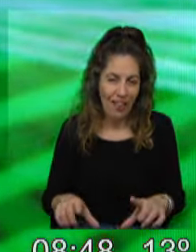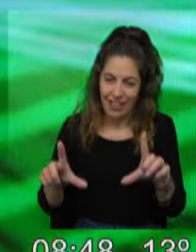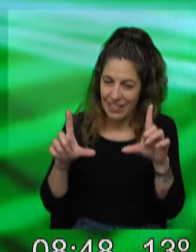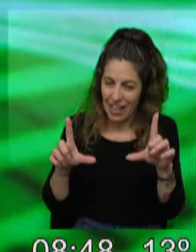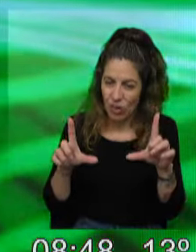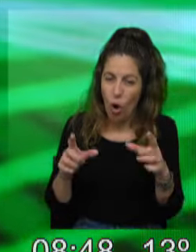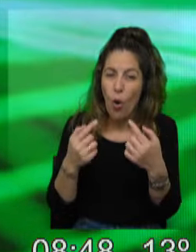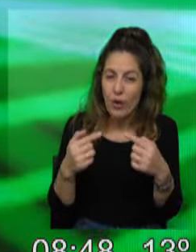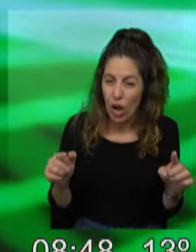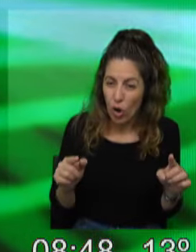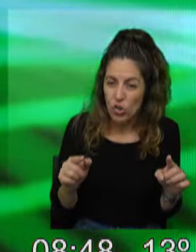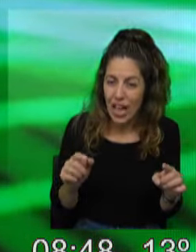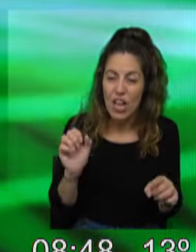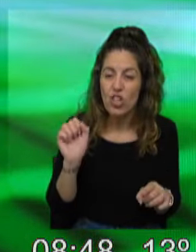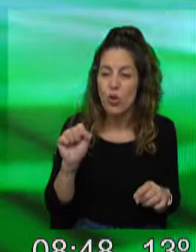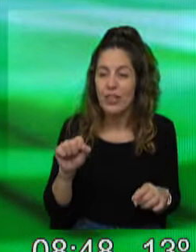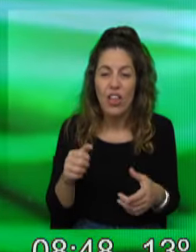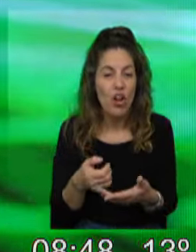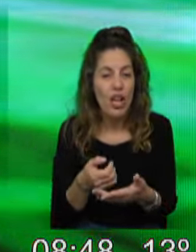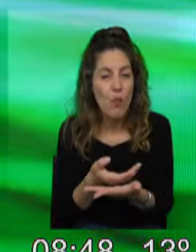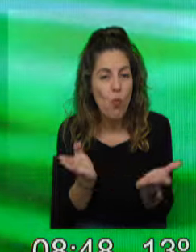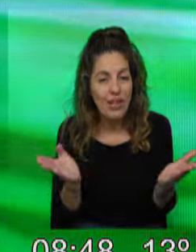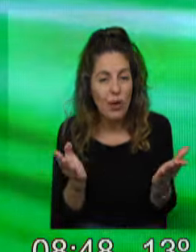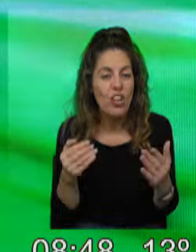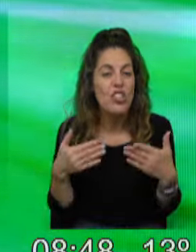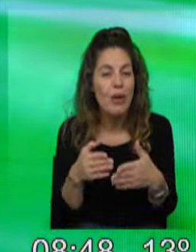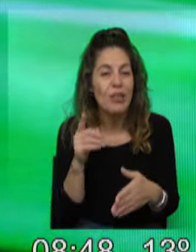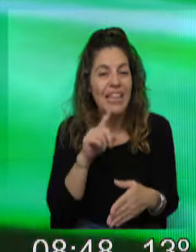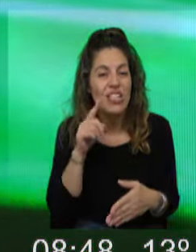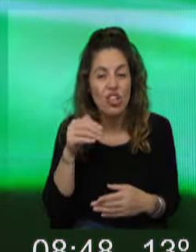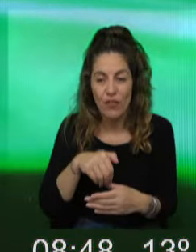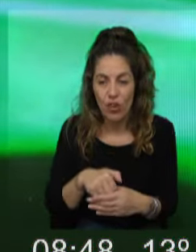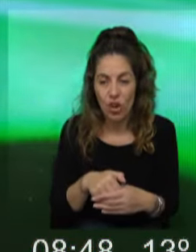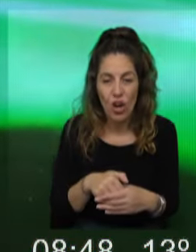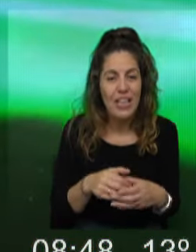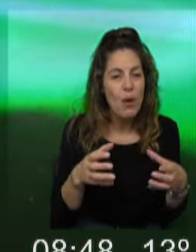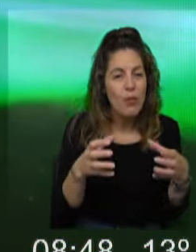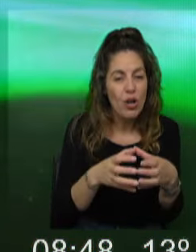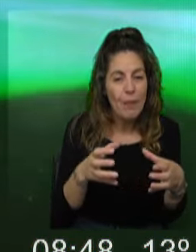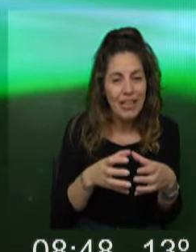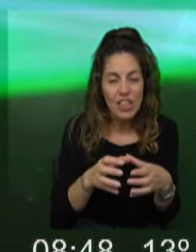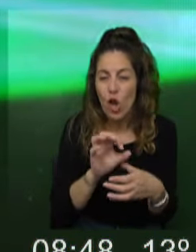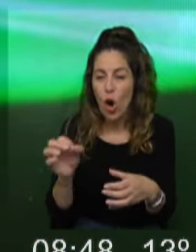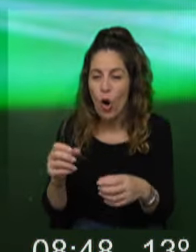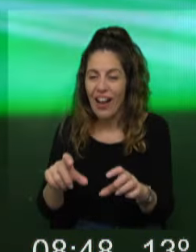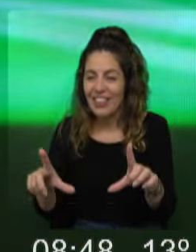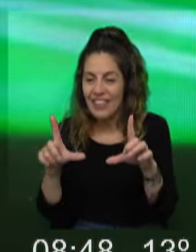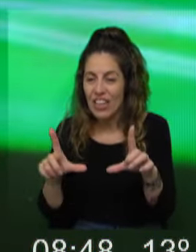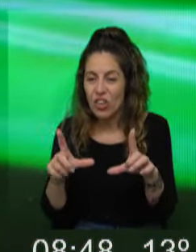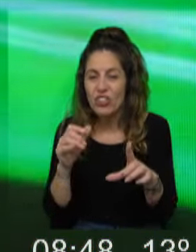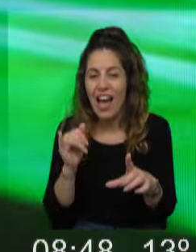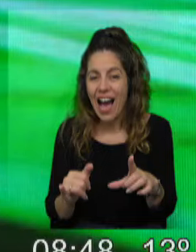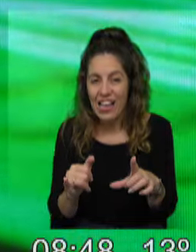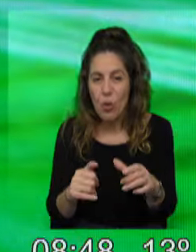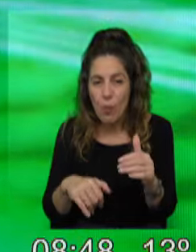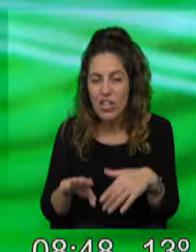cosa es los propios encuestadores muestran cuando se pregunta intención de Voto si se pone el partido o cuando se nombra candidato habría una hay